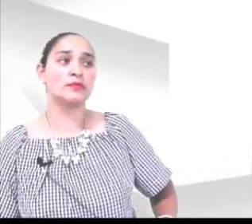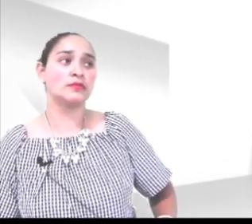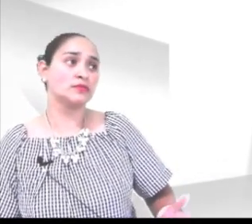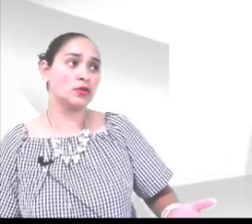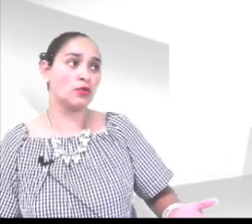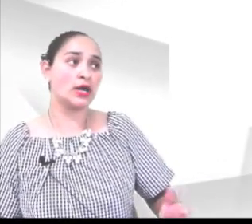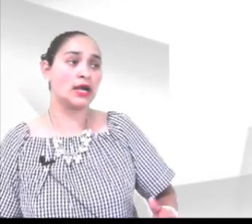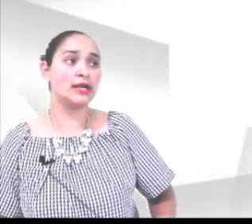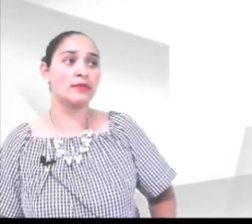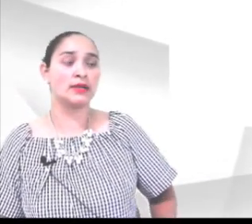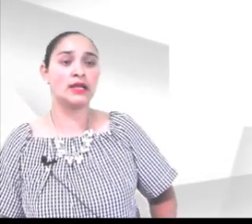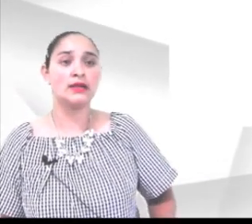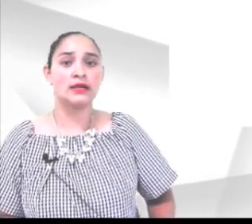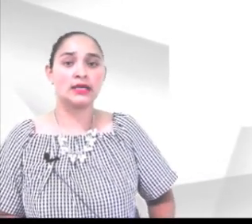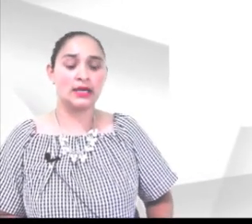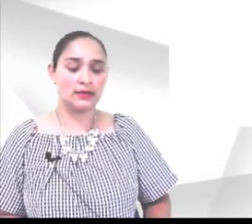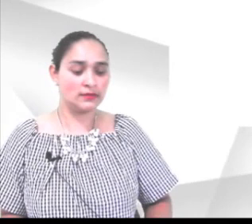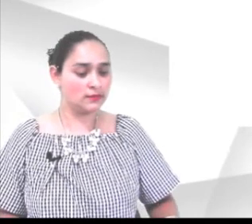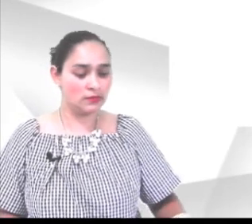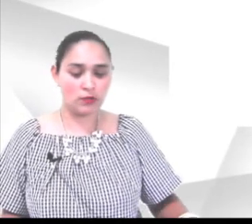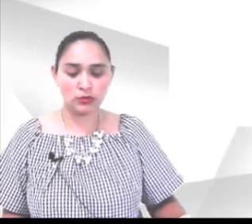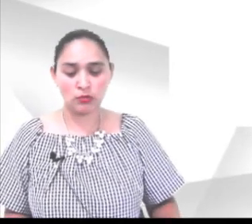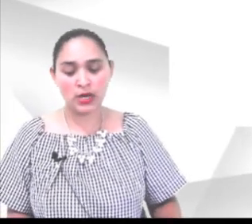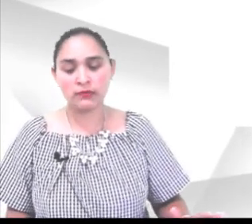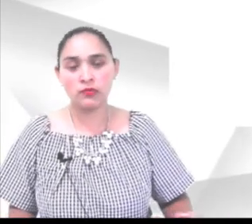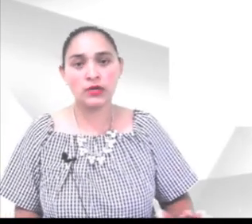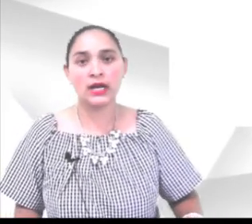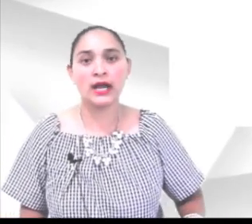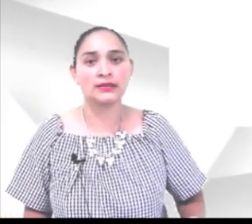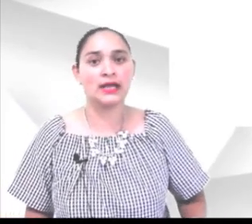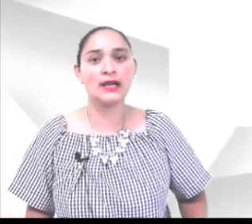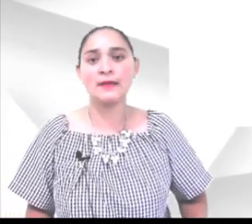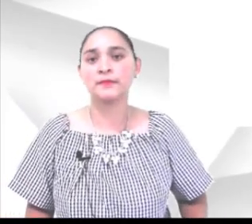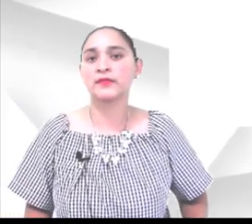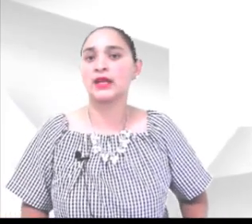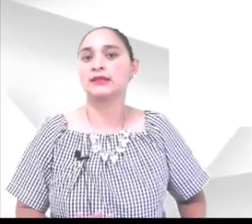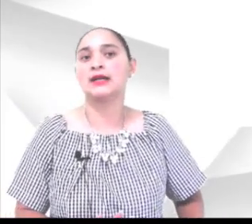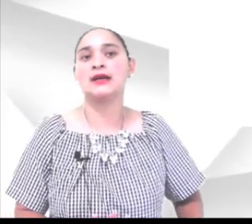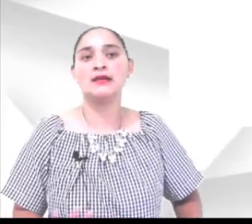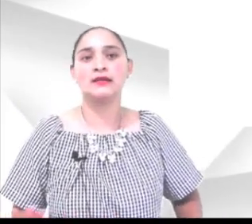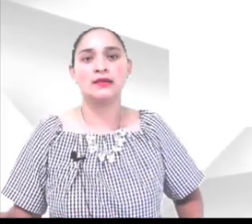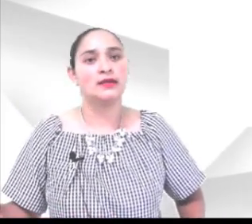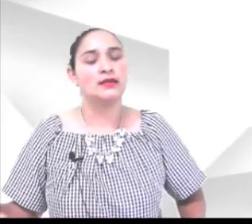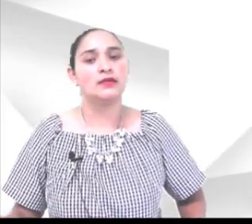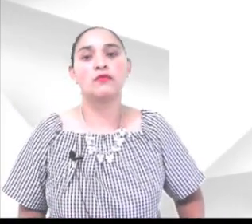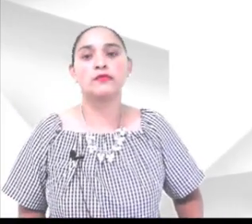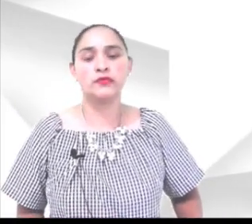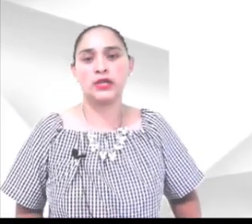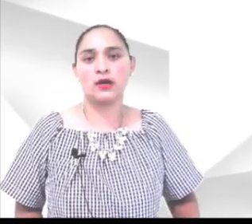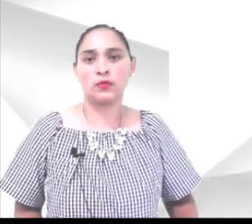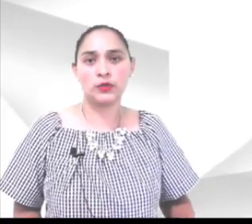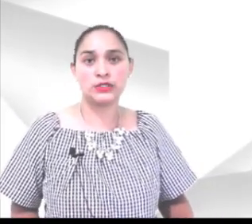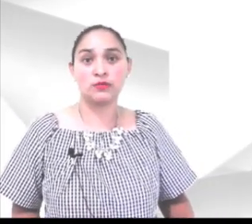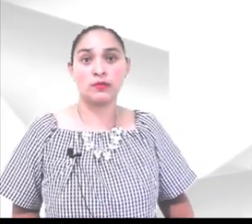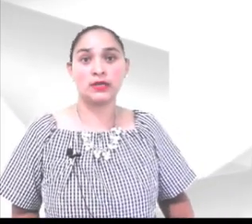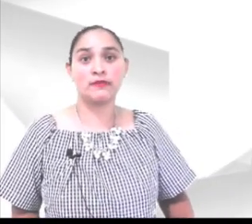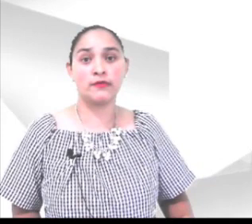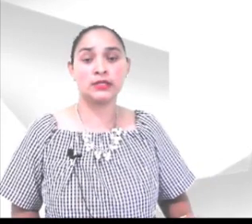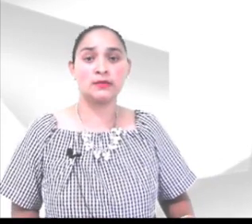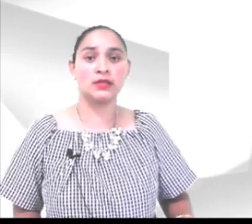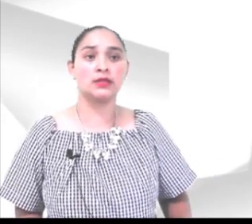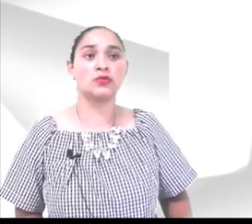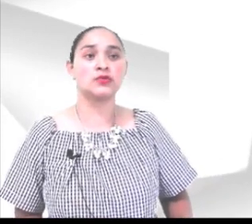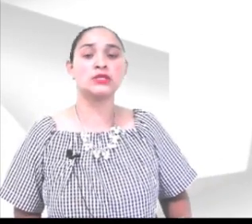estos, los huracanes, ¿verdad? Que cuando un huracán ataca, ataca con furia, como decimos,